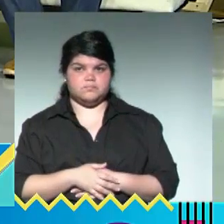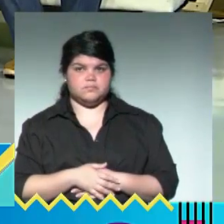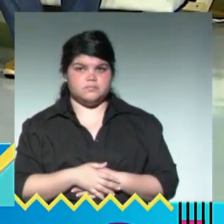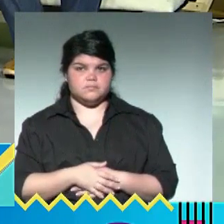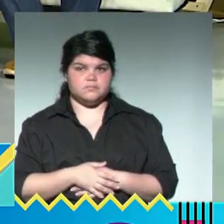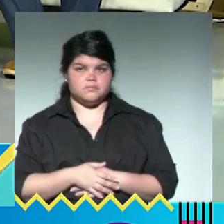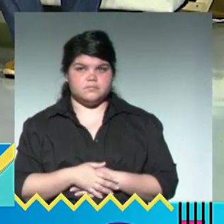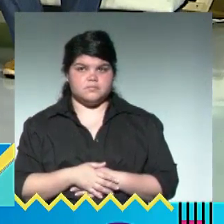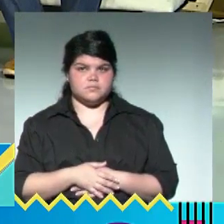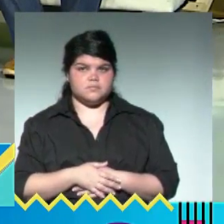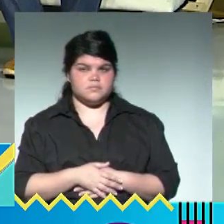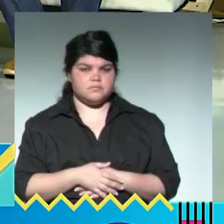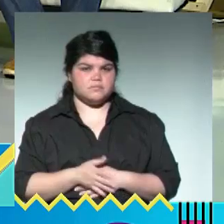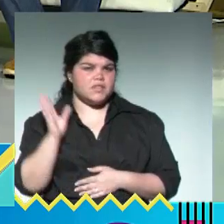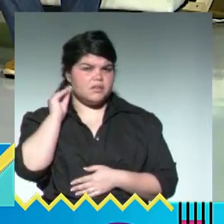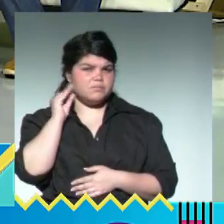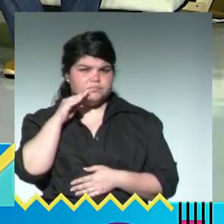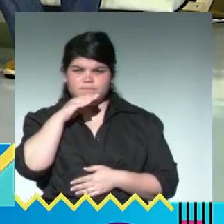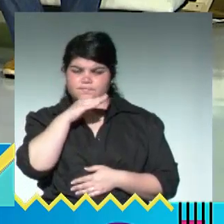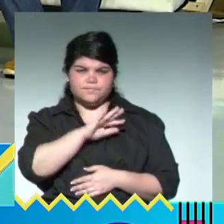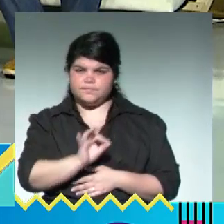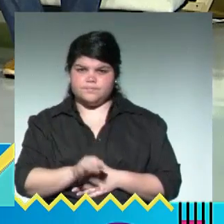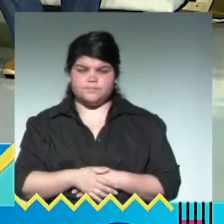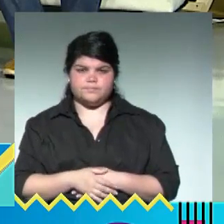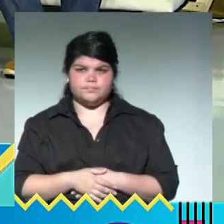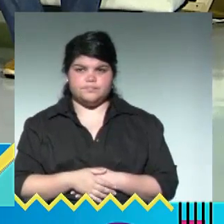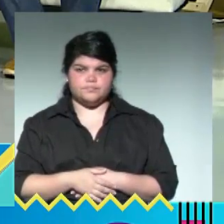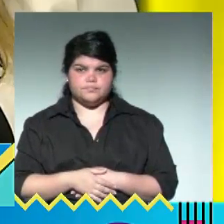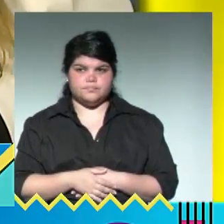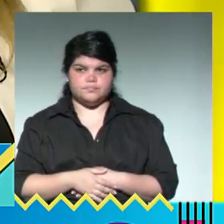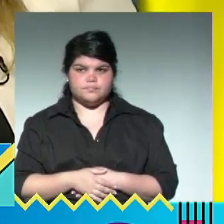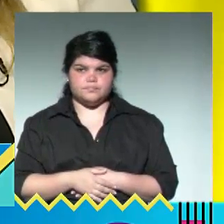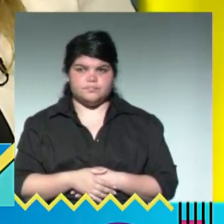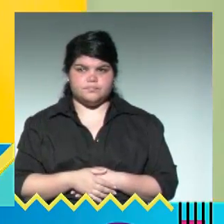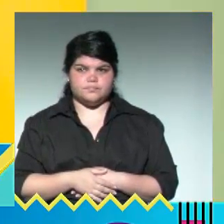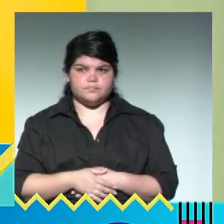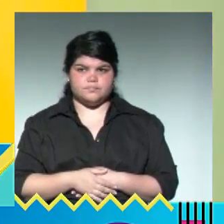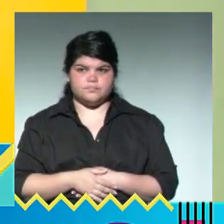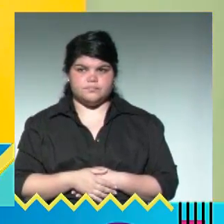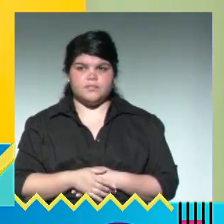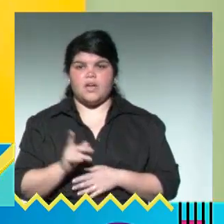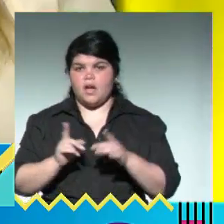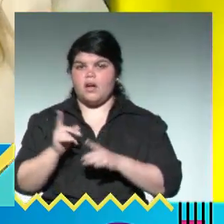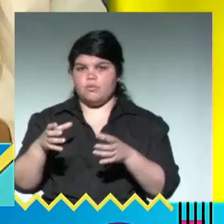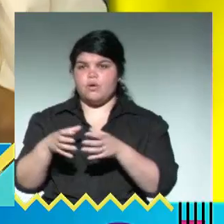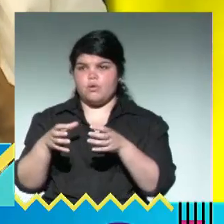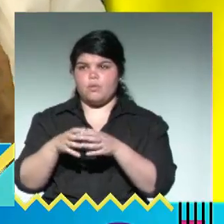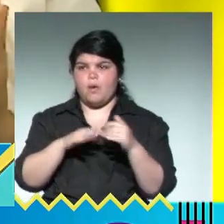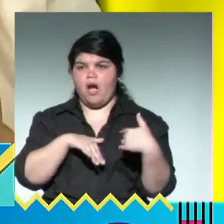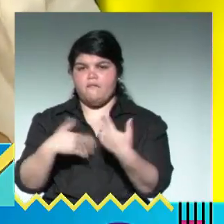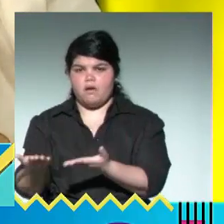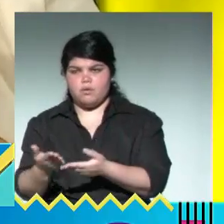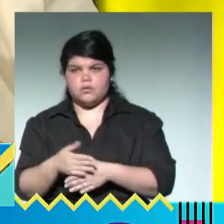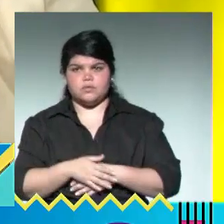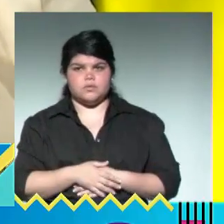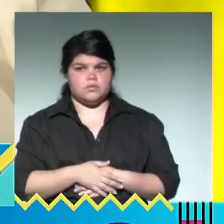dijo consenso, no unanimidad. Consenso es... De hecho, hubieron opositores que votaban a favor. Claro, a eso me